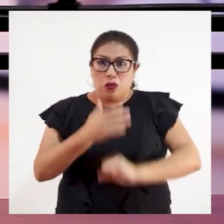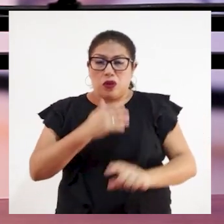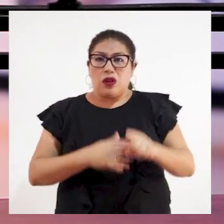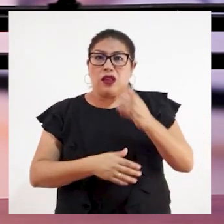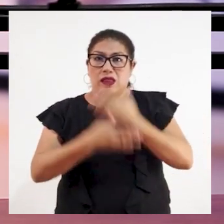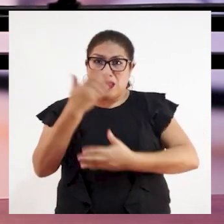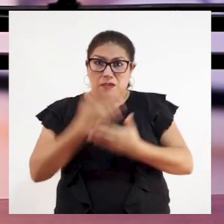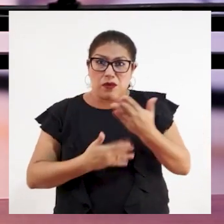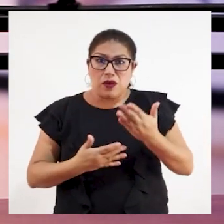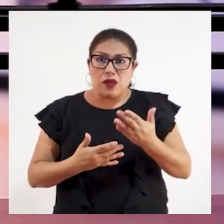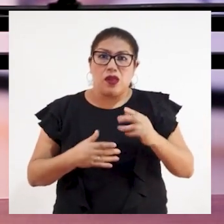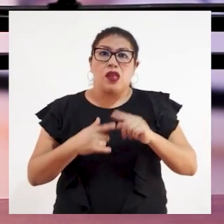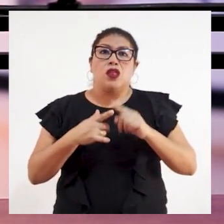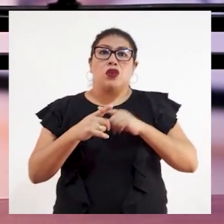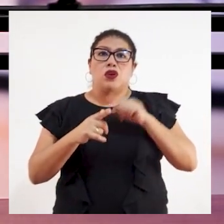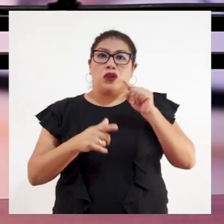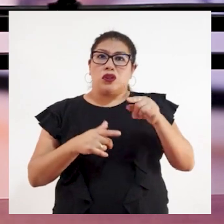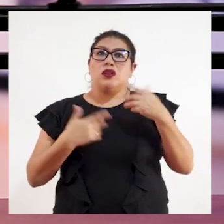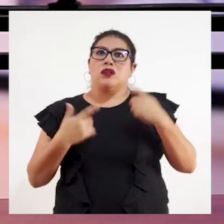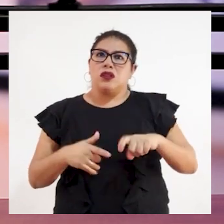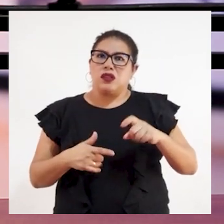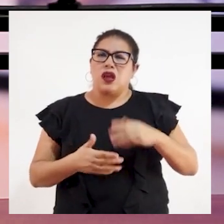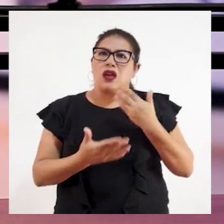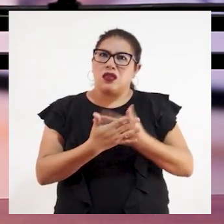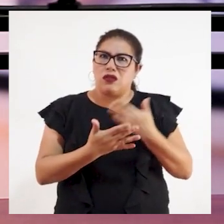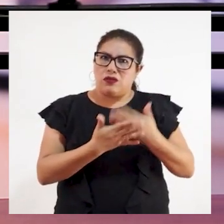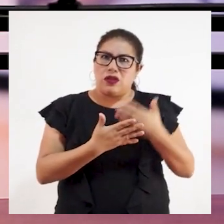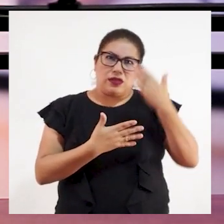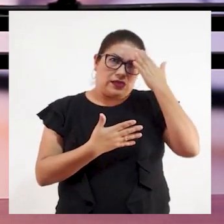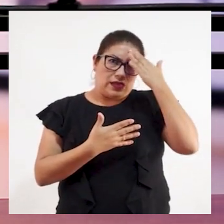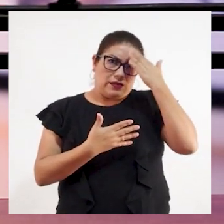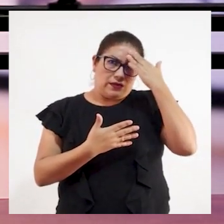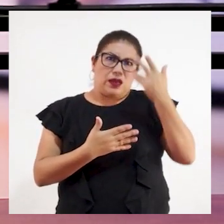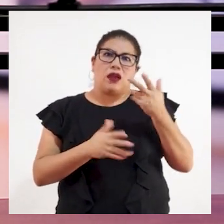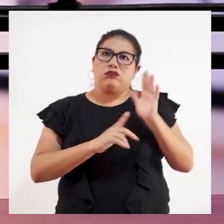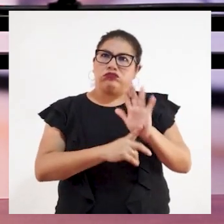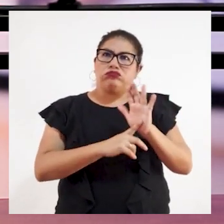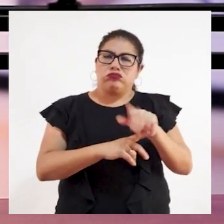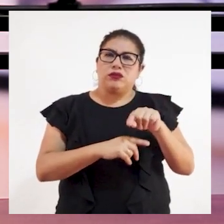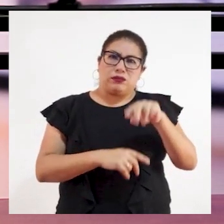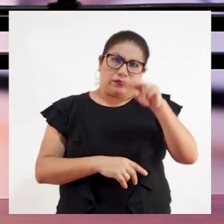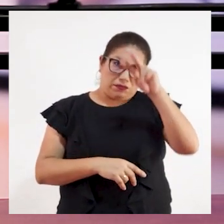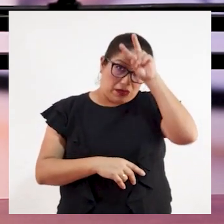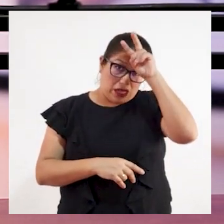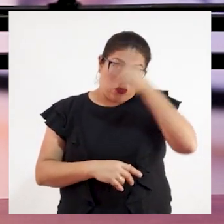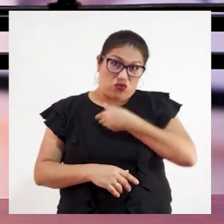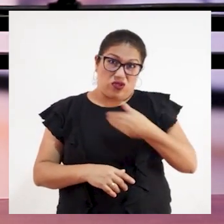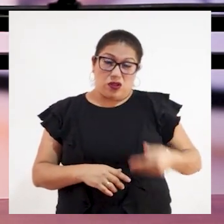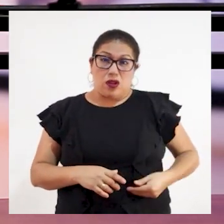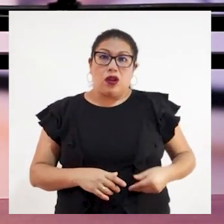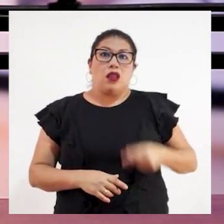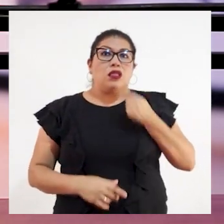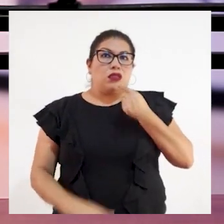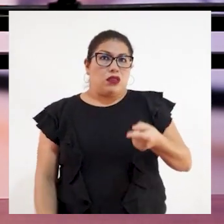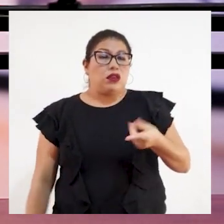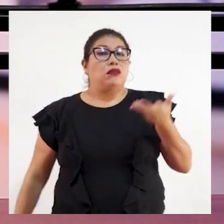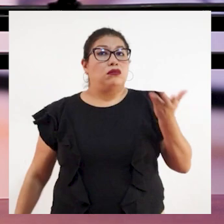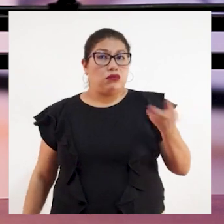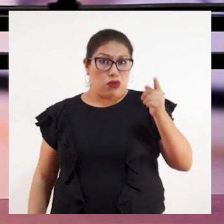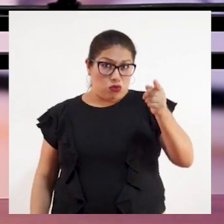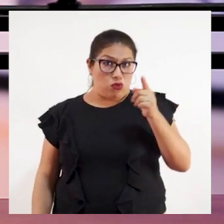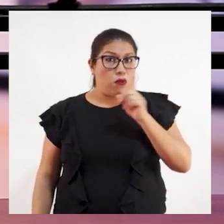discapacidad, es una condición acreditada por el Estado peruano que amerita que el padre